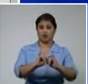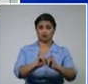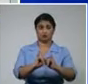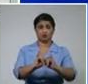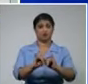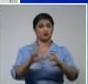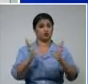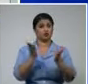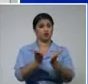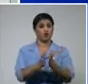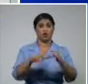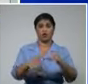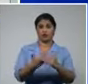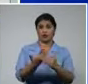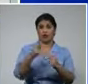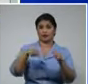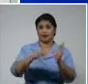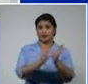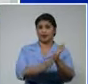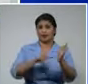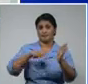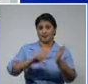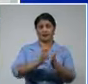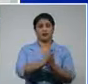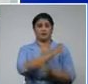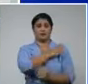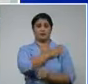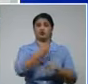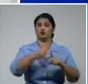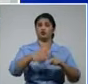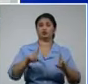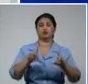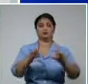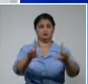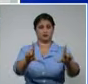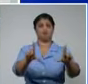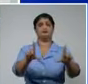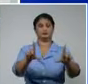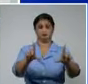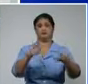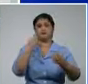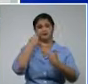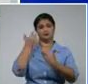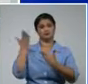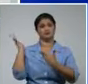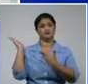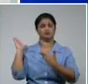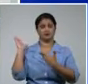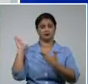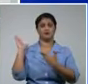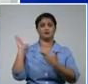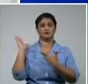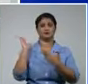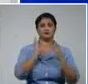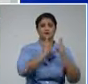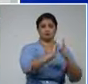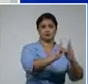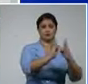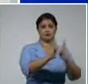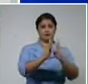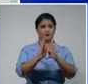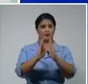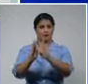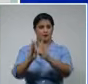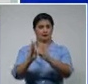alta. Y otro gráfico que tal vez no se pueda diferenciar mucho desde la televisión, pero es por